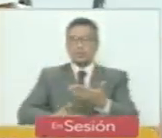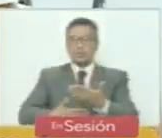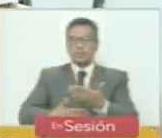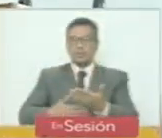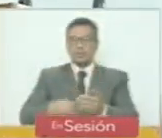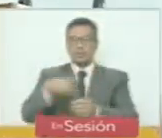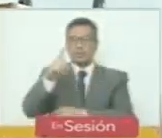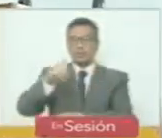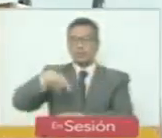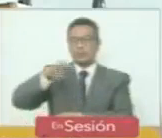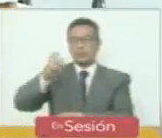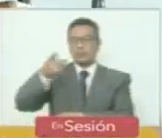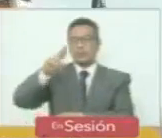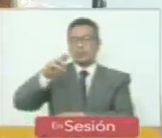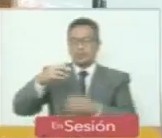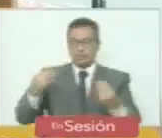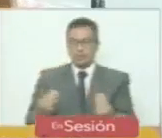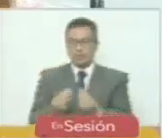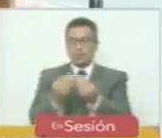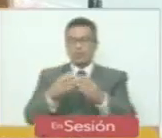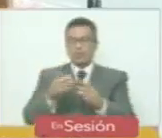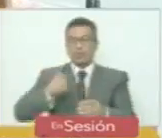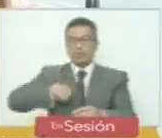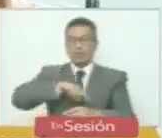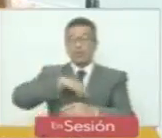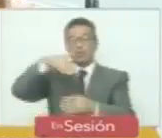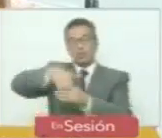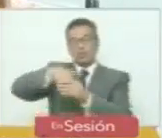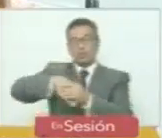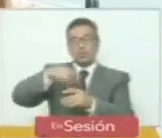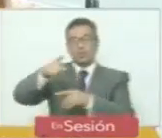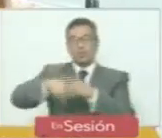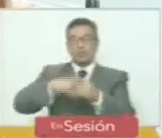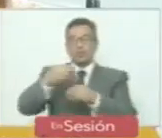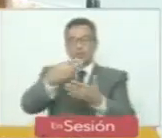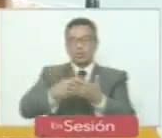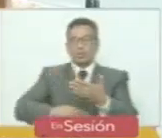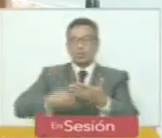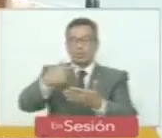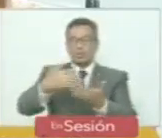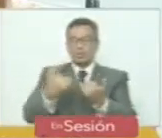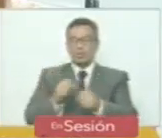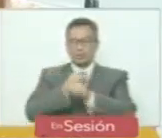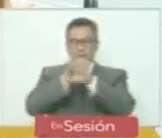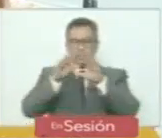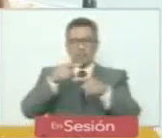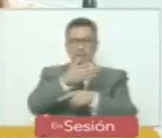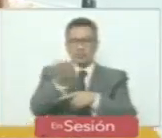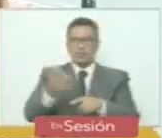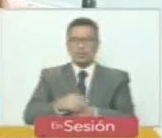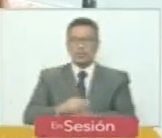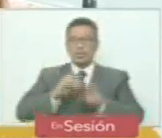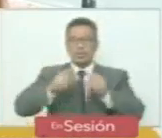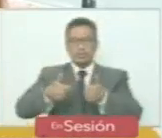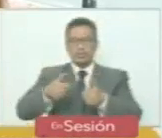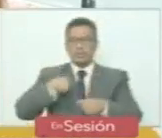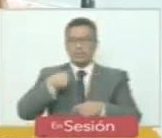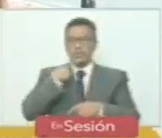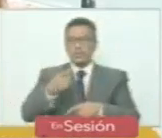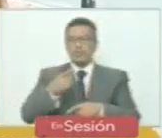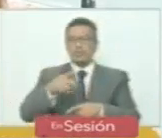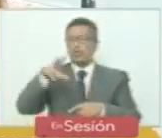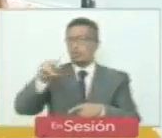antecedió, acompañándolo con nuestros votos y con nuestra argumentación que pasamos a explanar ahora. Y vamos a empezar por decir que no